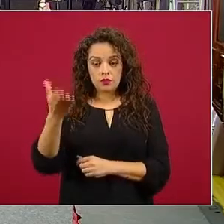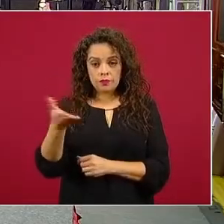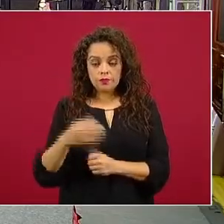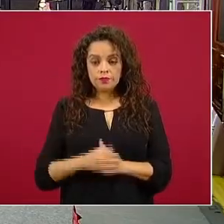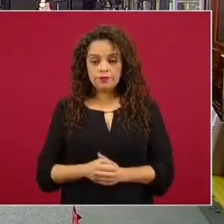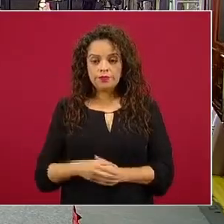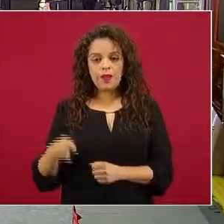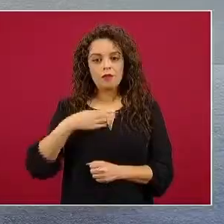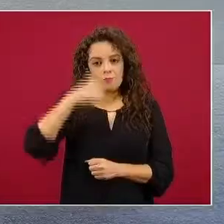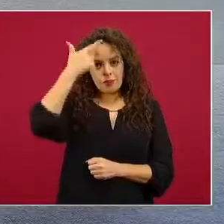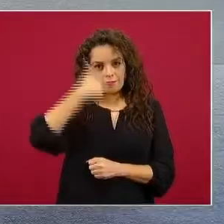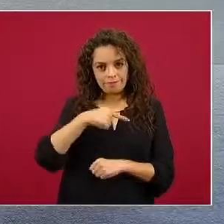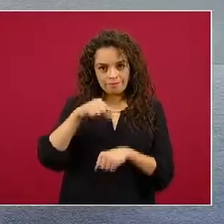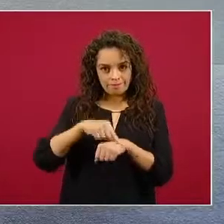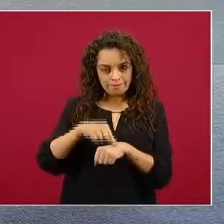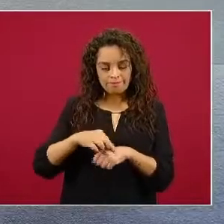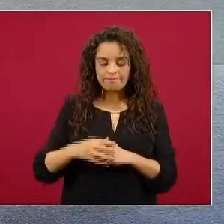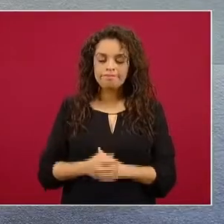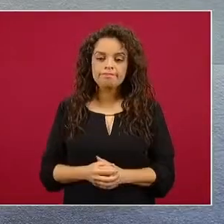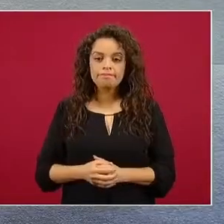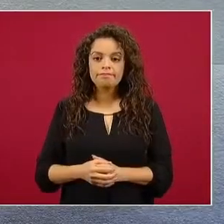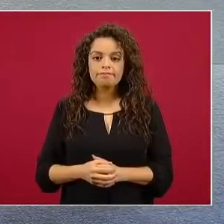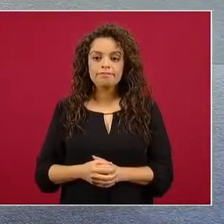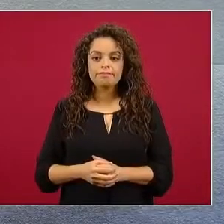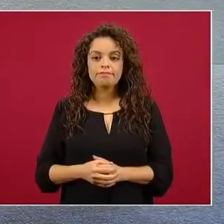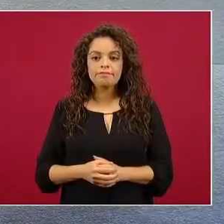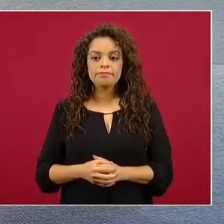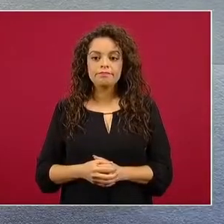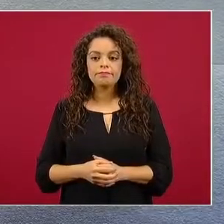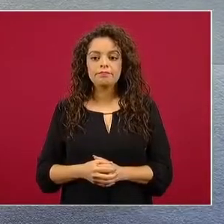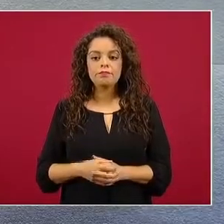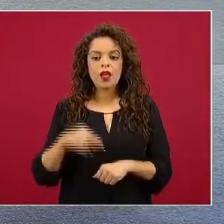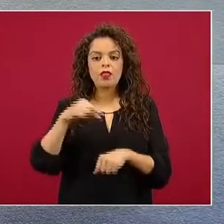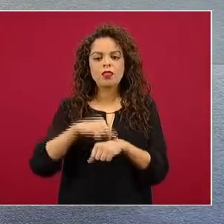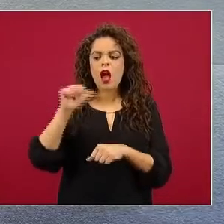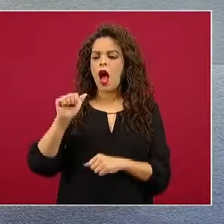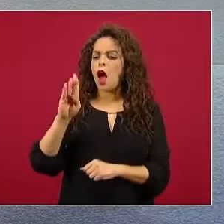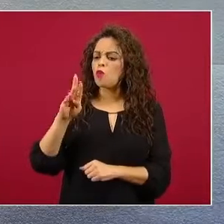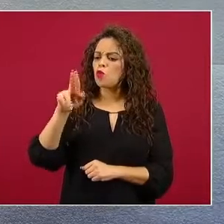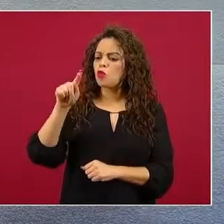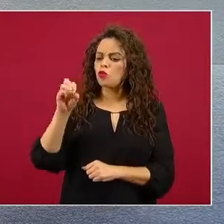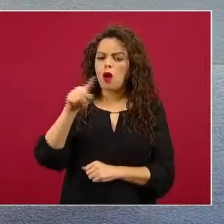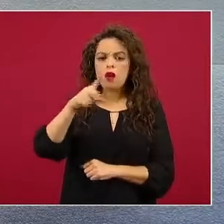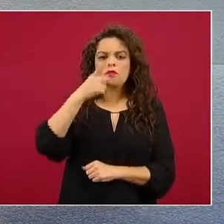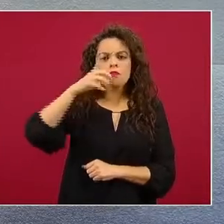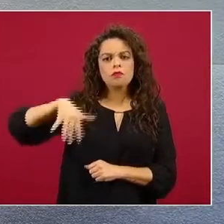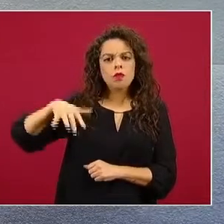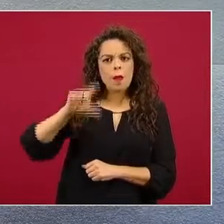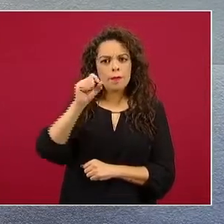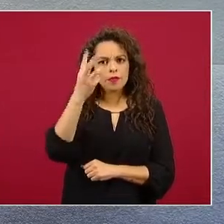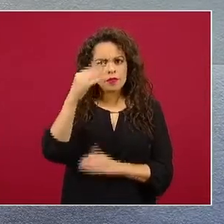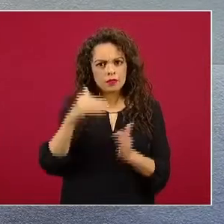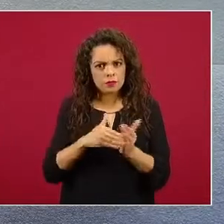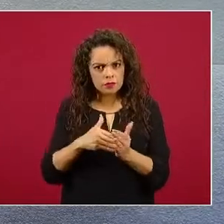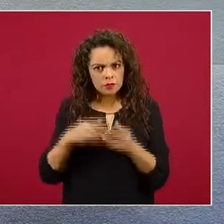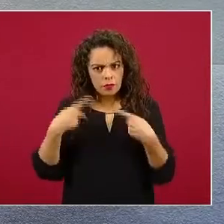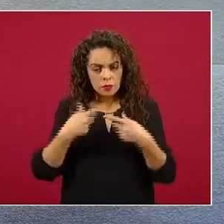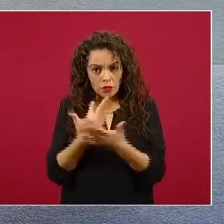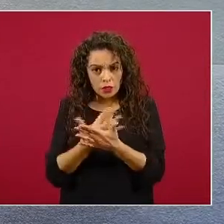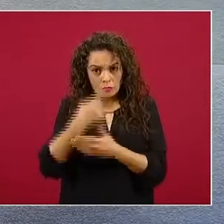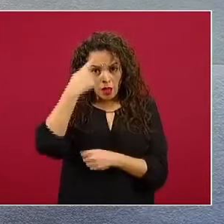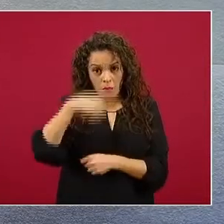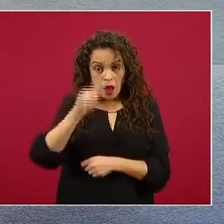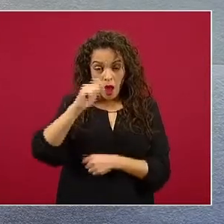Sí, buenas noches, doctor. Juan Carlos Machorro, AM de Querétaro. Doctor Aburto, mencionó usted que son 23,000 personas que están en espera de algún